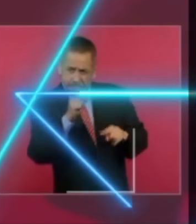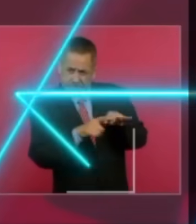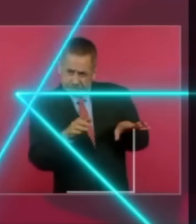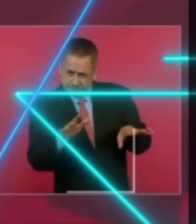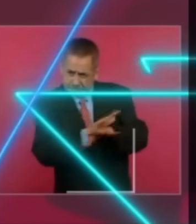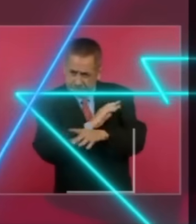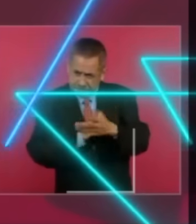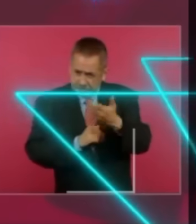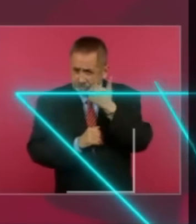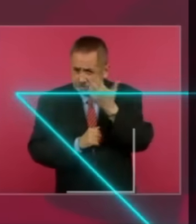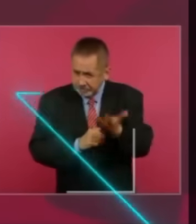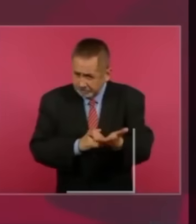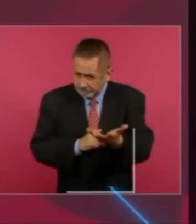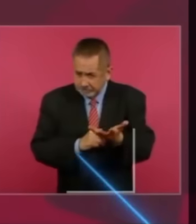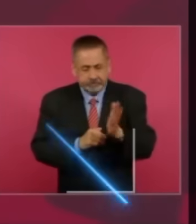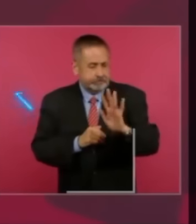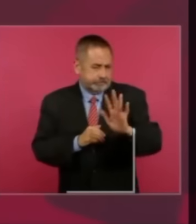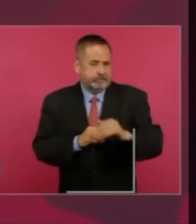vas